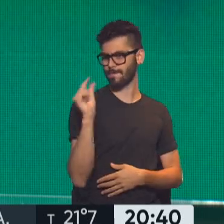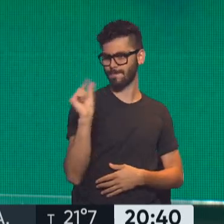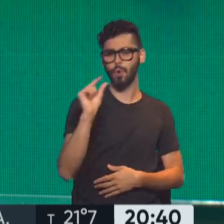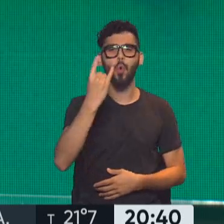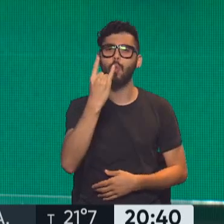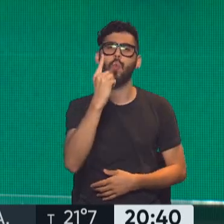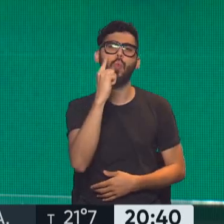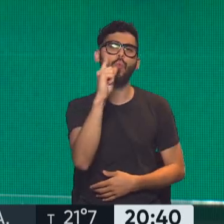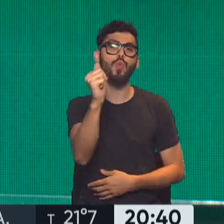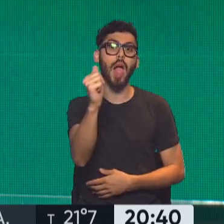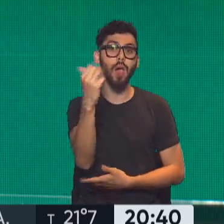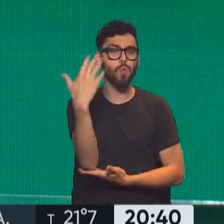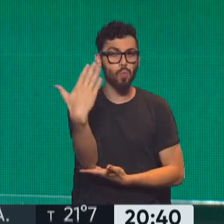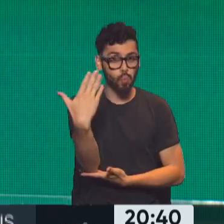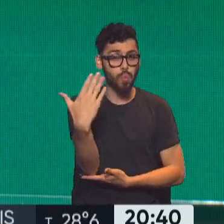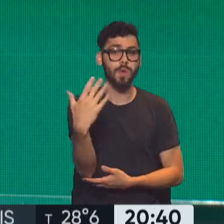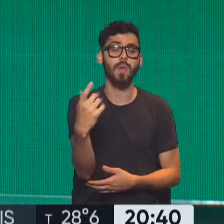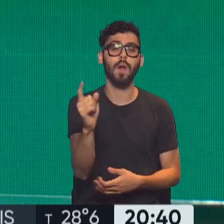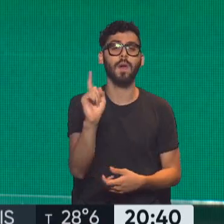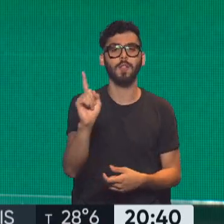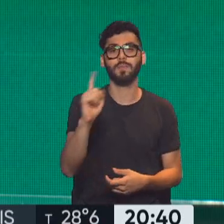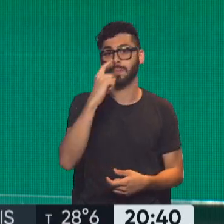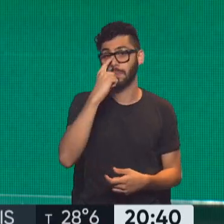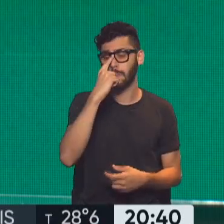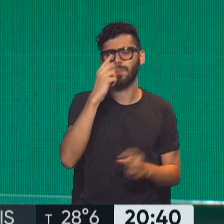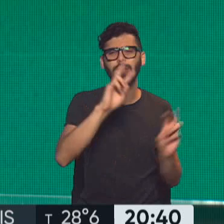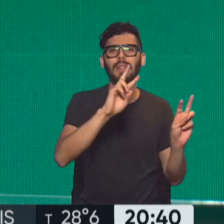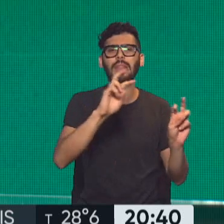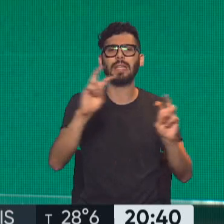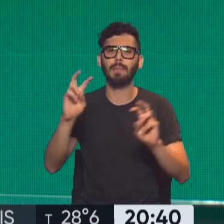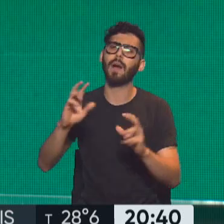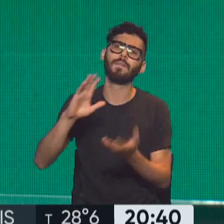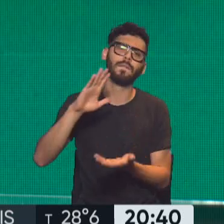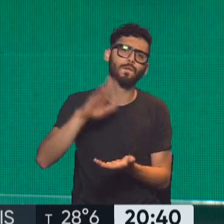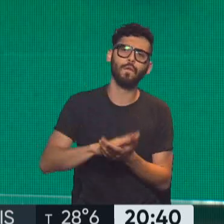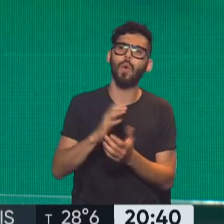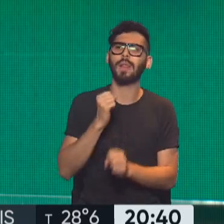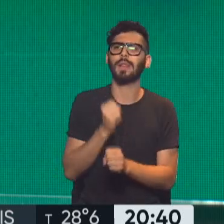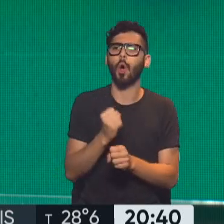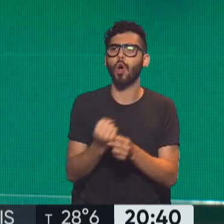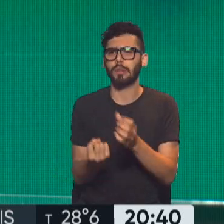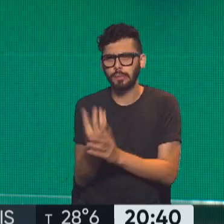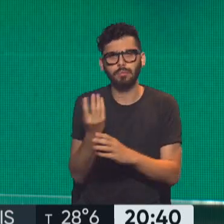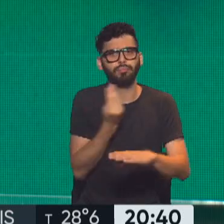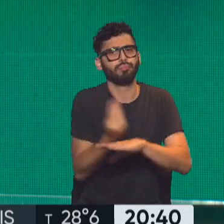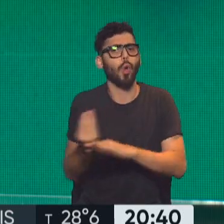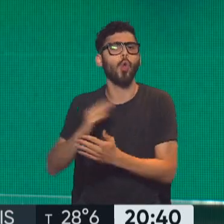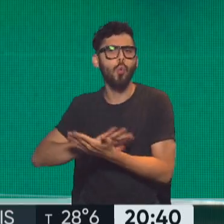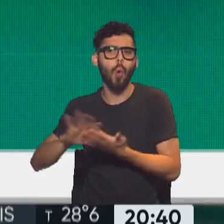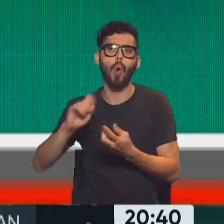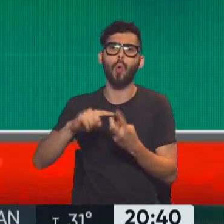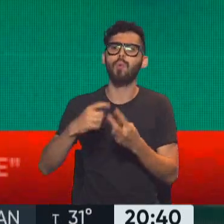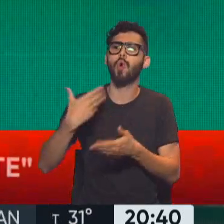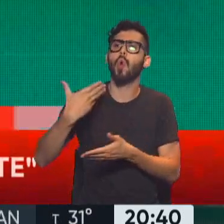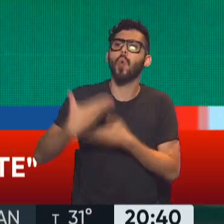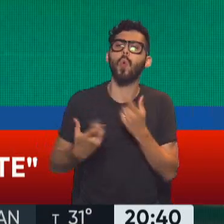Unión Industrial Argentina. Bueno, y pasó por varios aspectos. Habló, por supuesto, de la generación de empleo, habló de la recuperación. Una vez más dijo